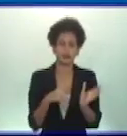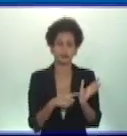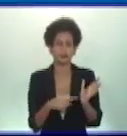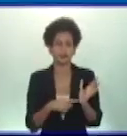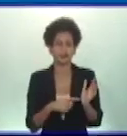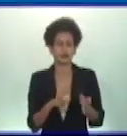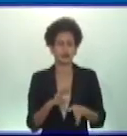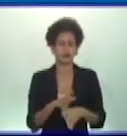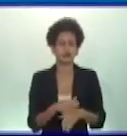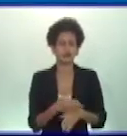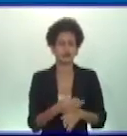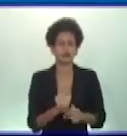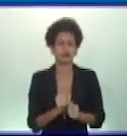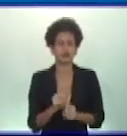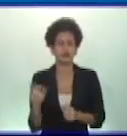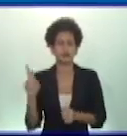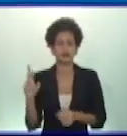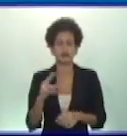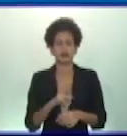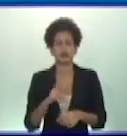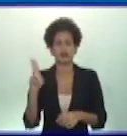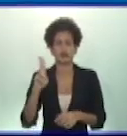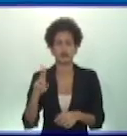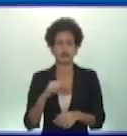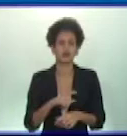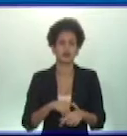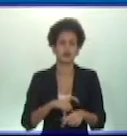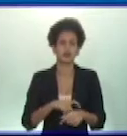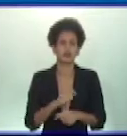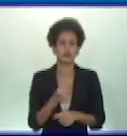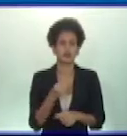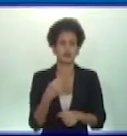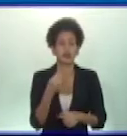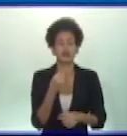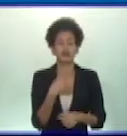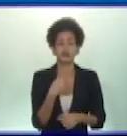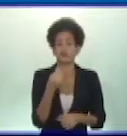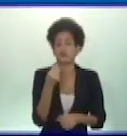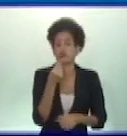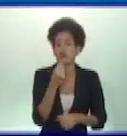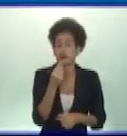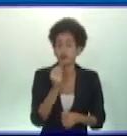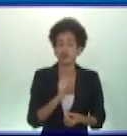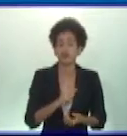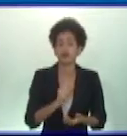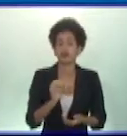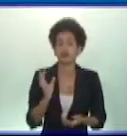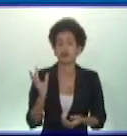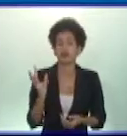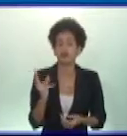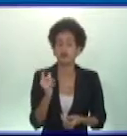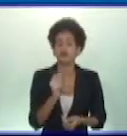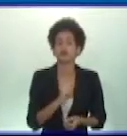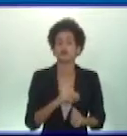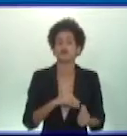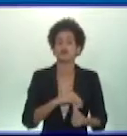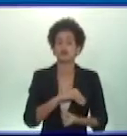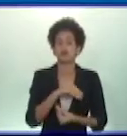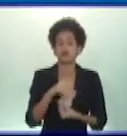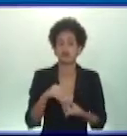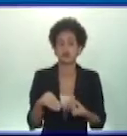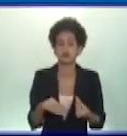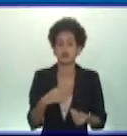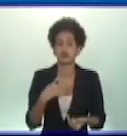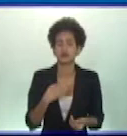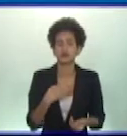diferentes unidades de tiempo. Por lo tanto, para poder calcular, tenemos que convertirlas y llevarlas a una misma unidad. Fíjense cómo esto se